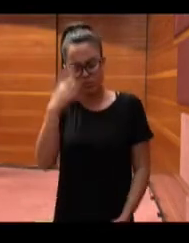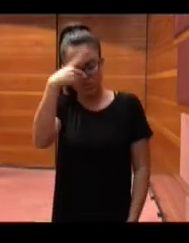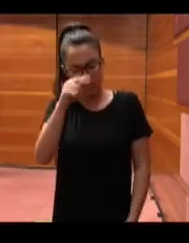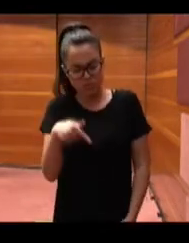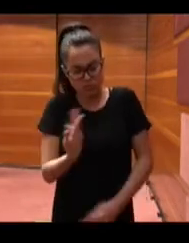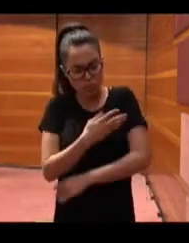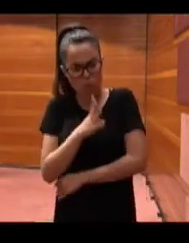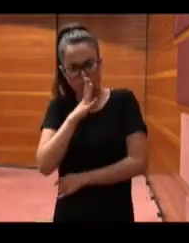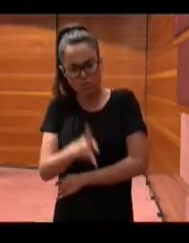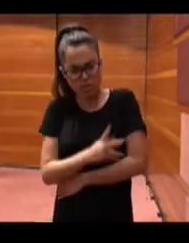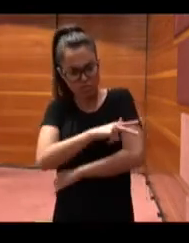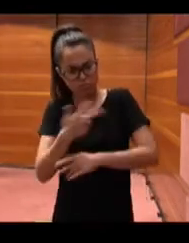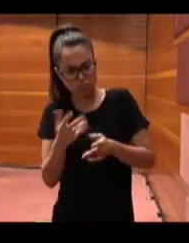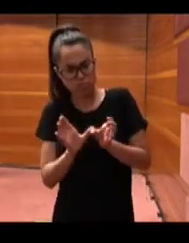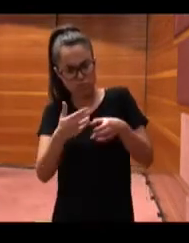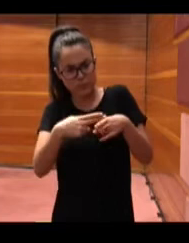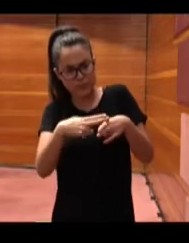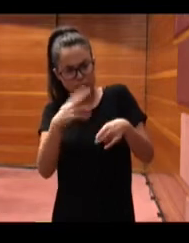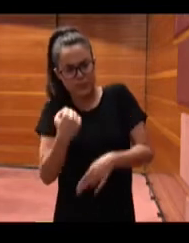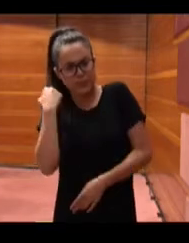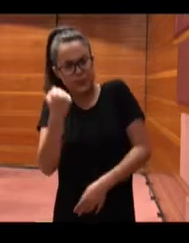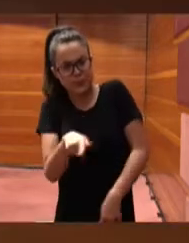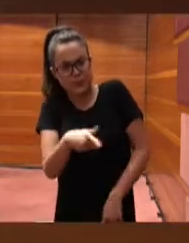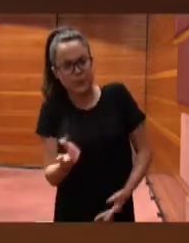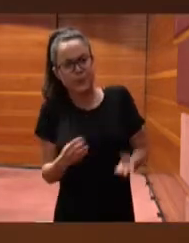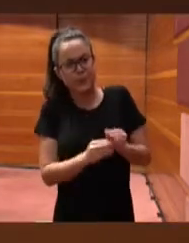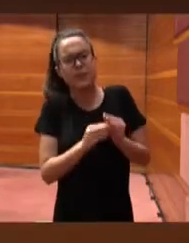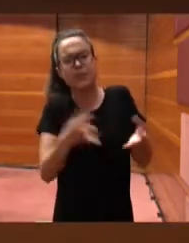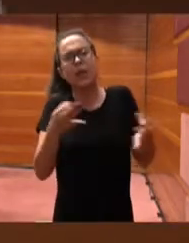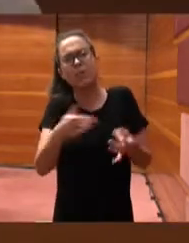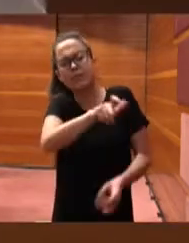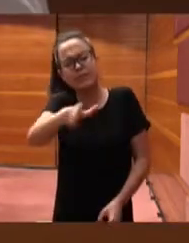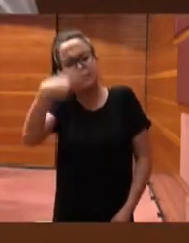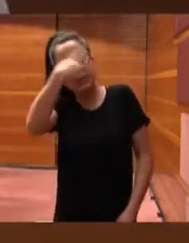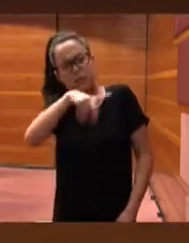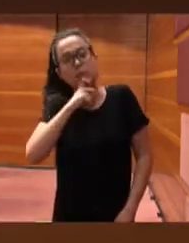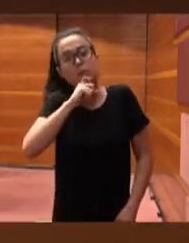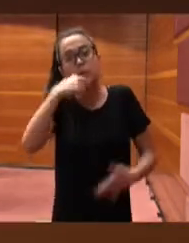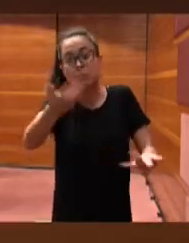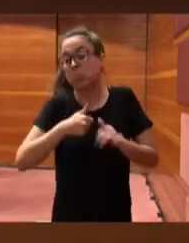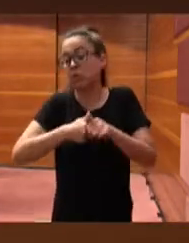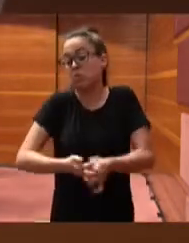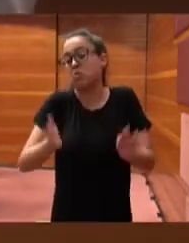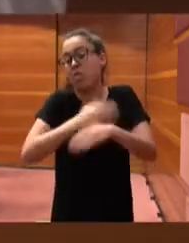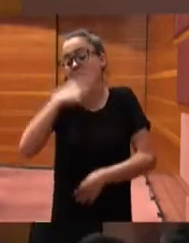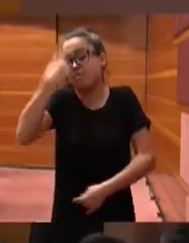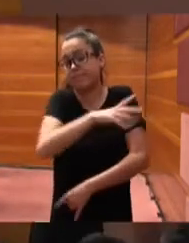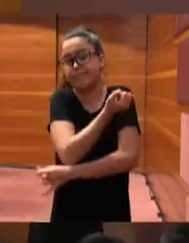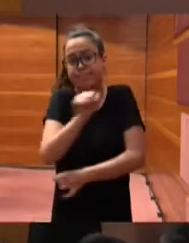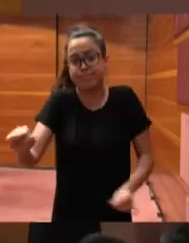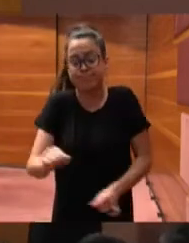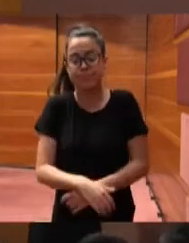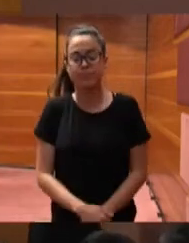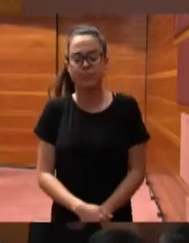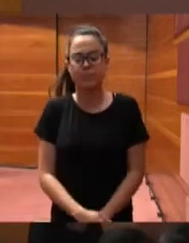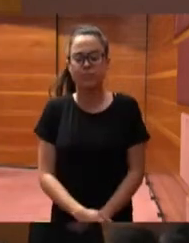sabe. Simplemente no puedes saberlo. Si no haces seguimiento de tus políticas, no sabes si ha ido bien o mal. Entonces, esto es, para mí,